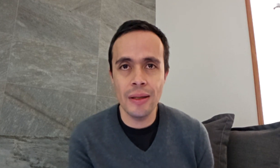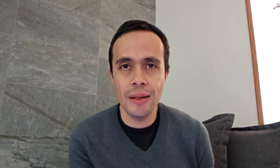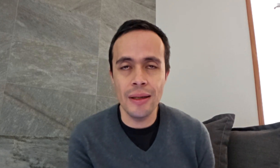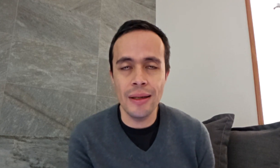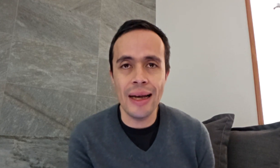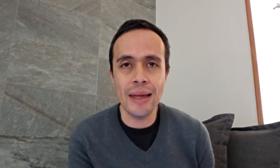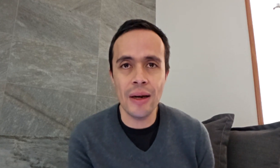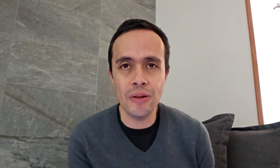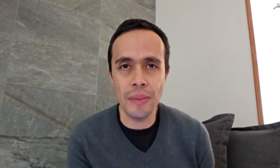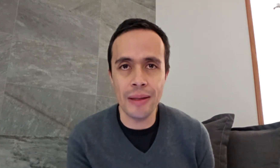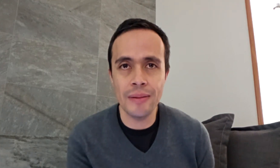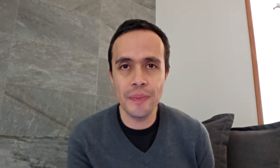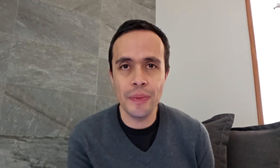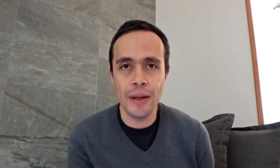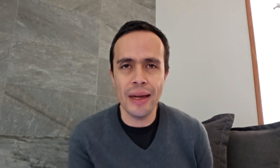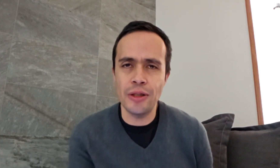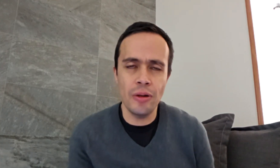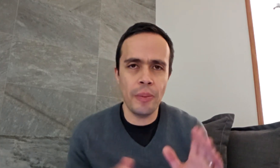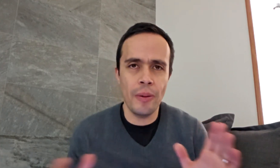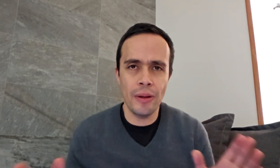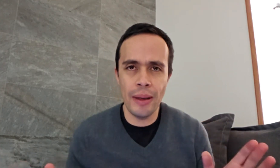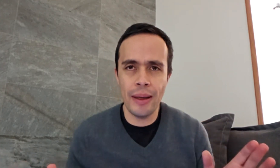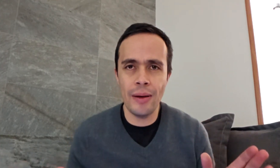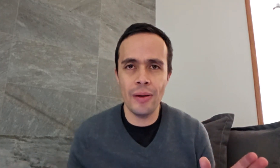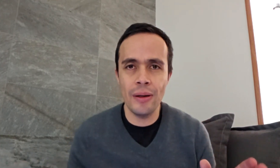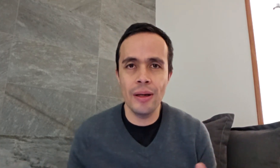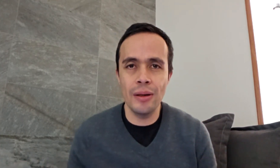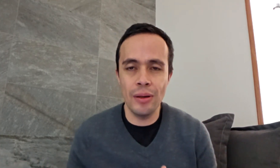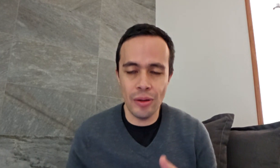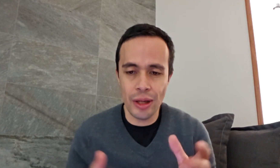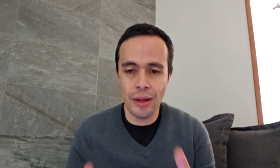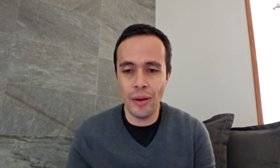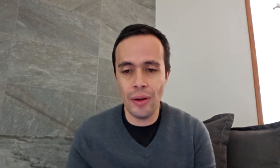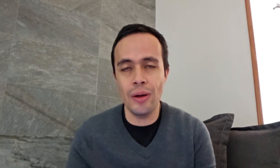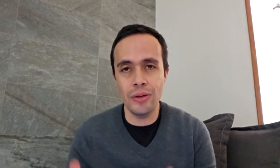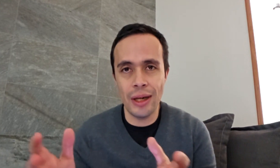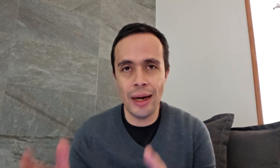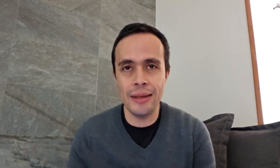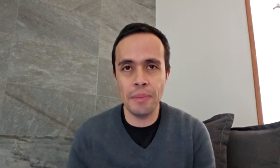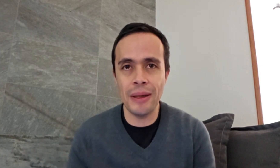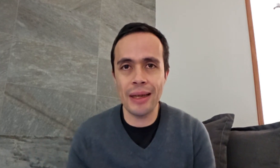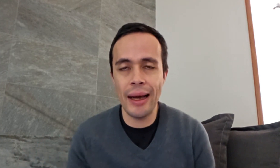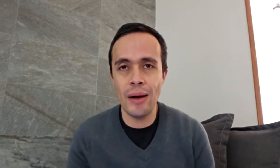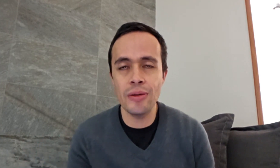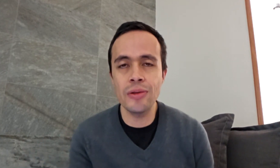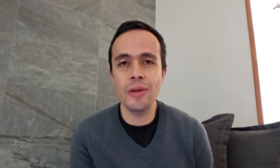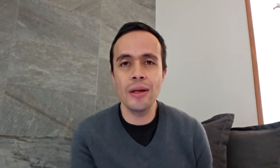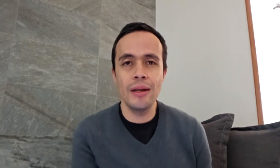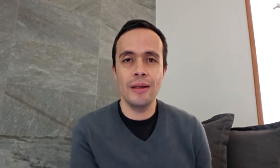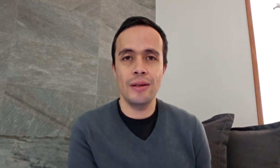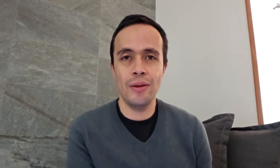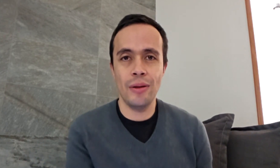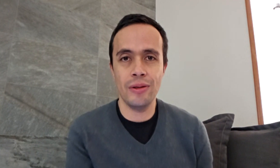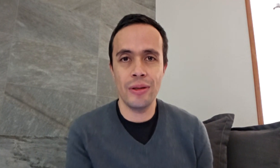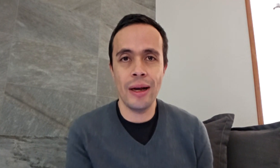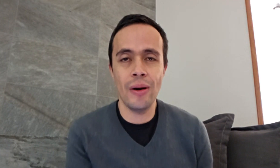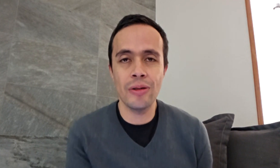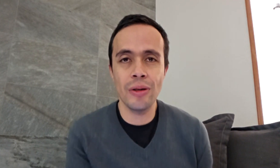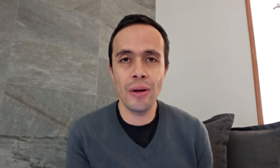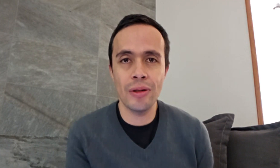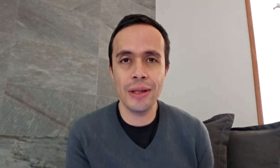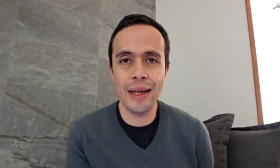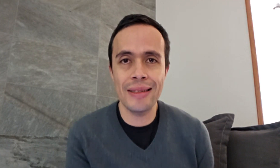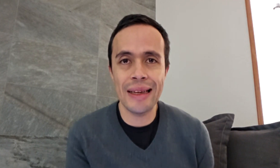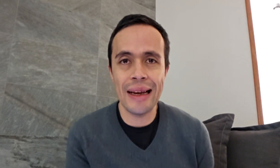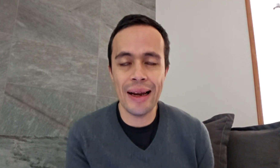cometió hacia los demás. Traicionó al pueblo de México, nos quitó los trenes de pasajeros, nos